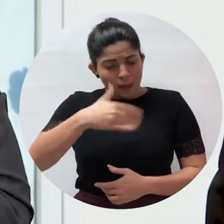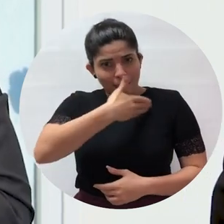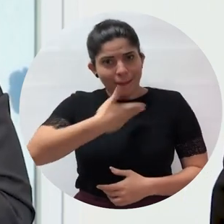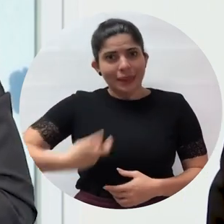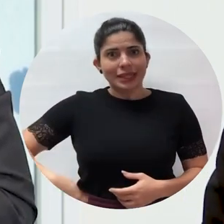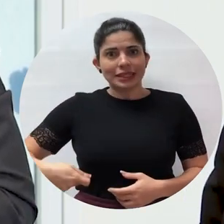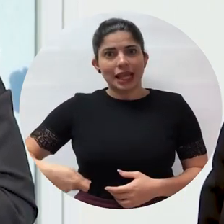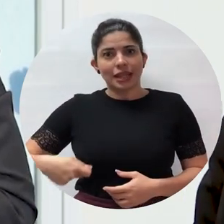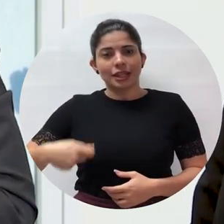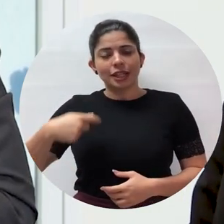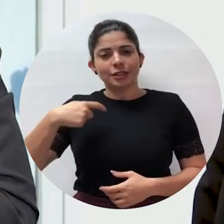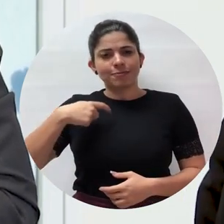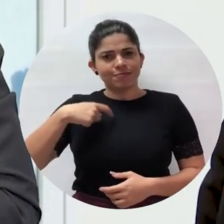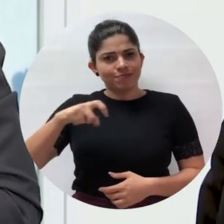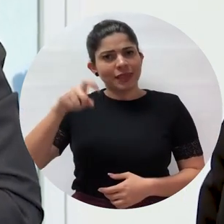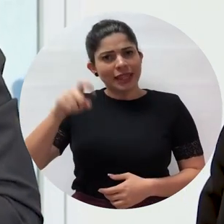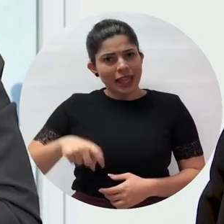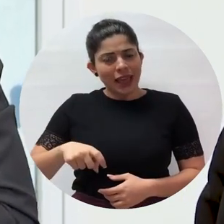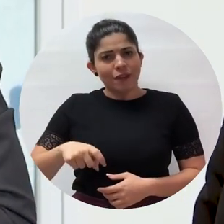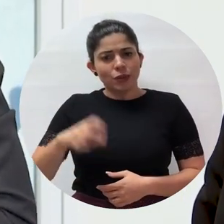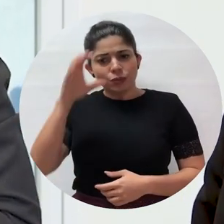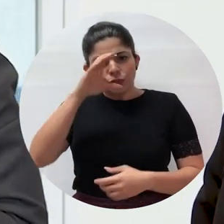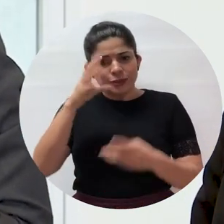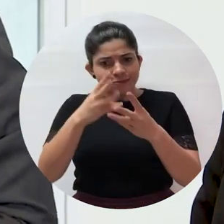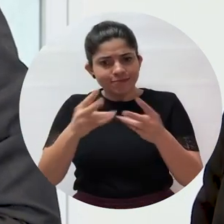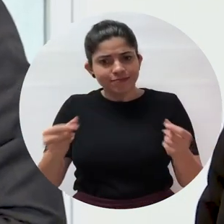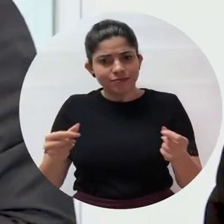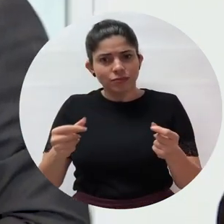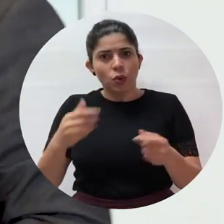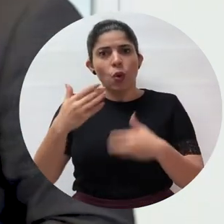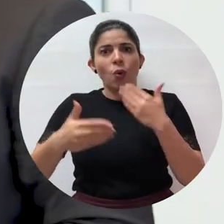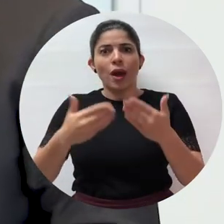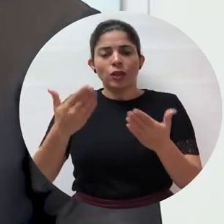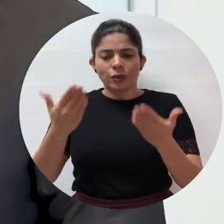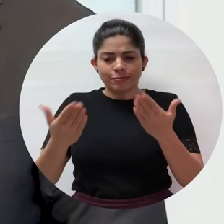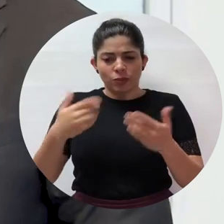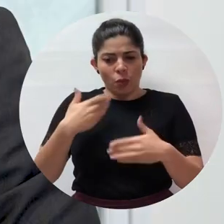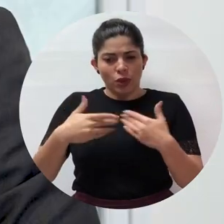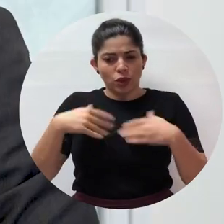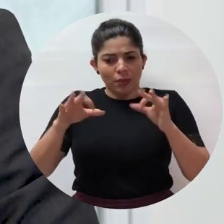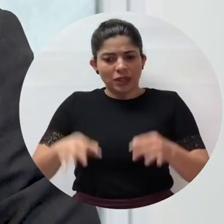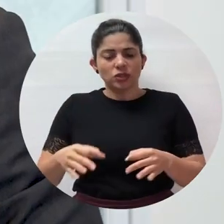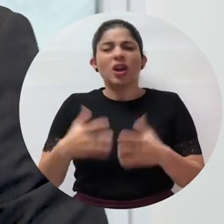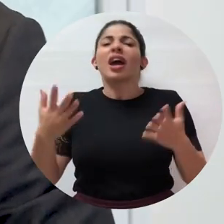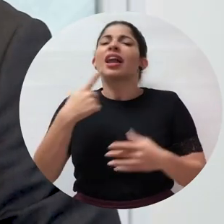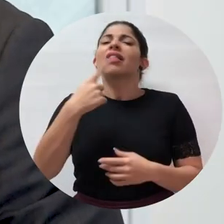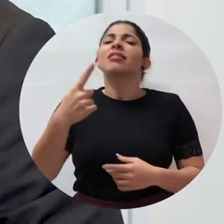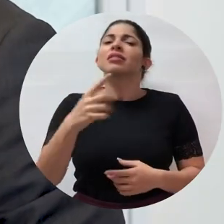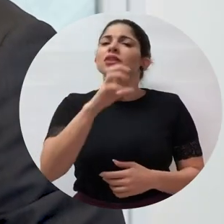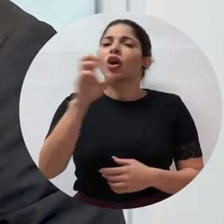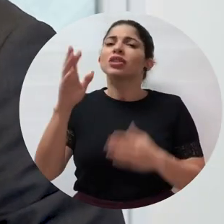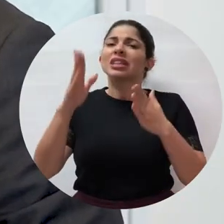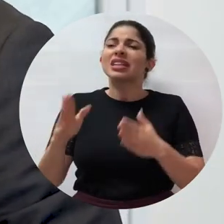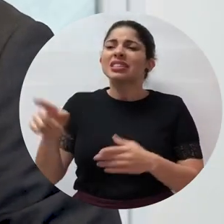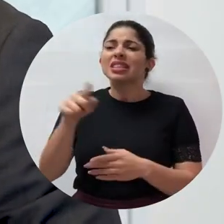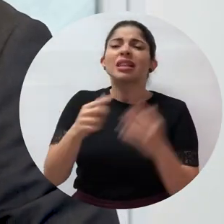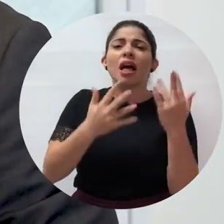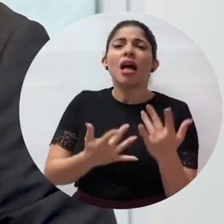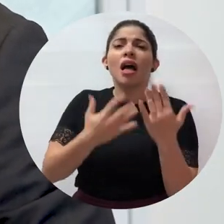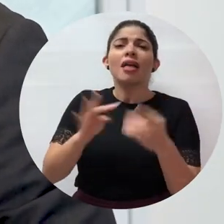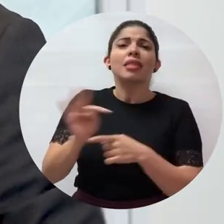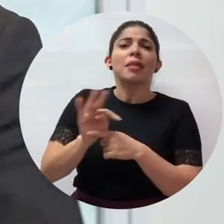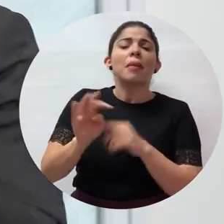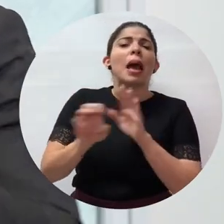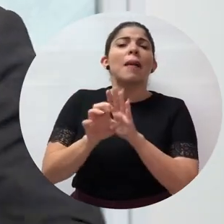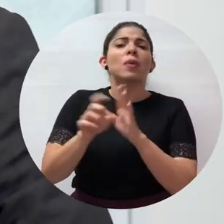la República, tengo que sopesar a la hora de tomar decisiones. ¿Qué le decimos nosotros a los costarricenses que están